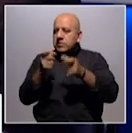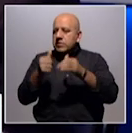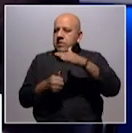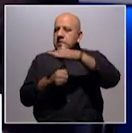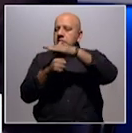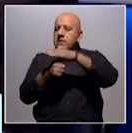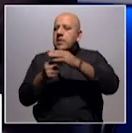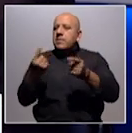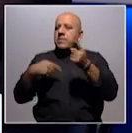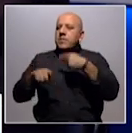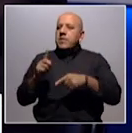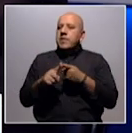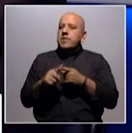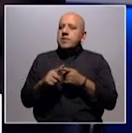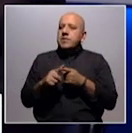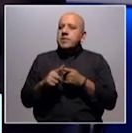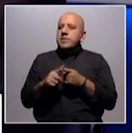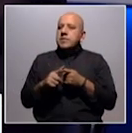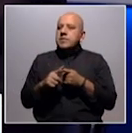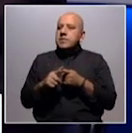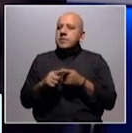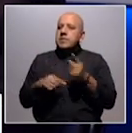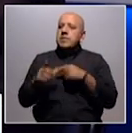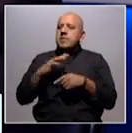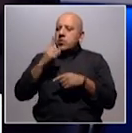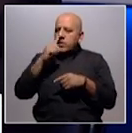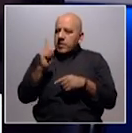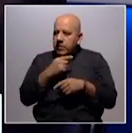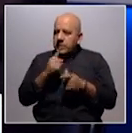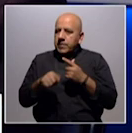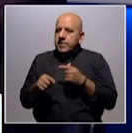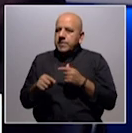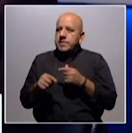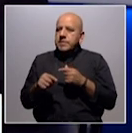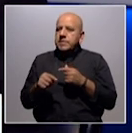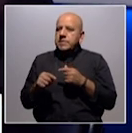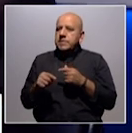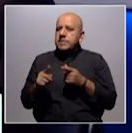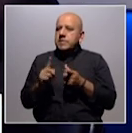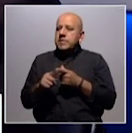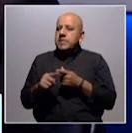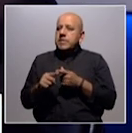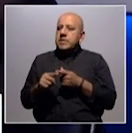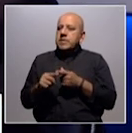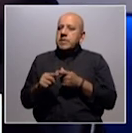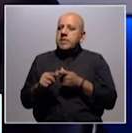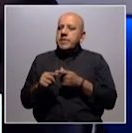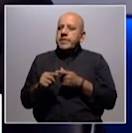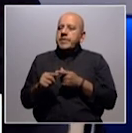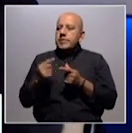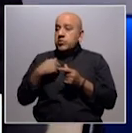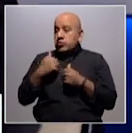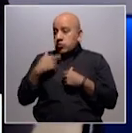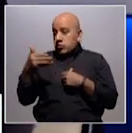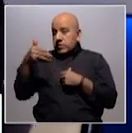que sin embargo se deslizaba muy rápidamente hacia tecnicismos y hacia tecnocracia yo